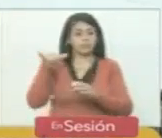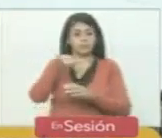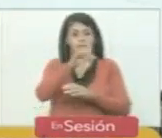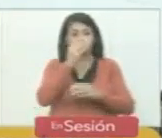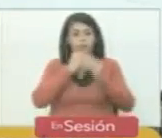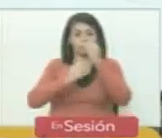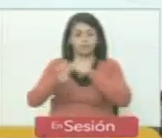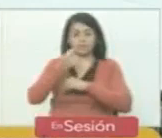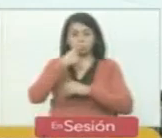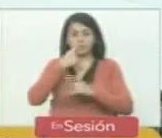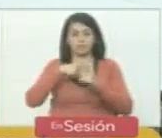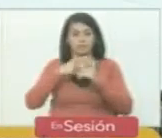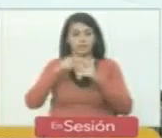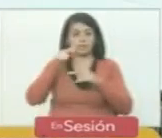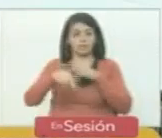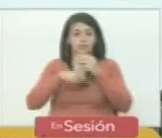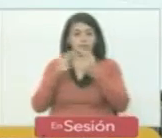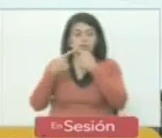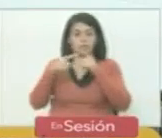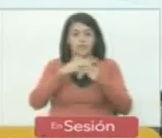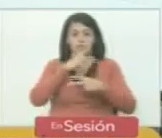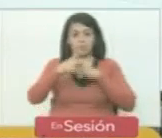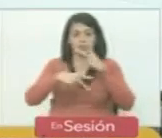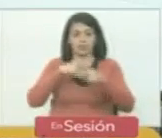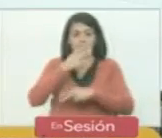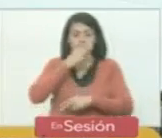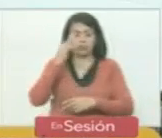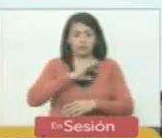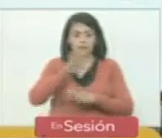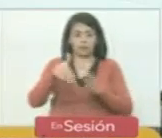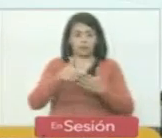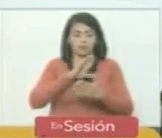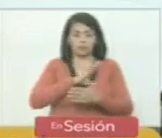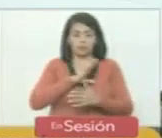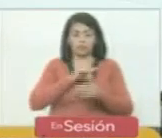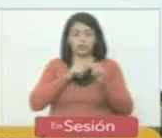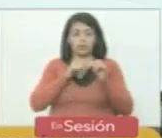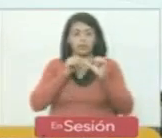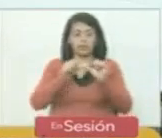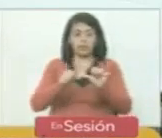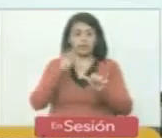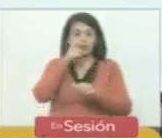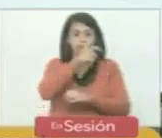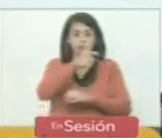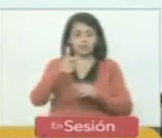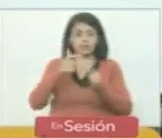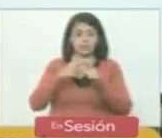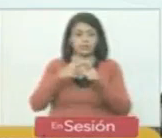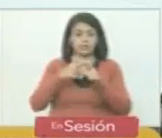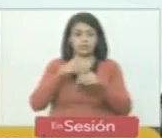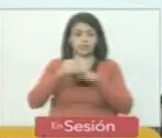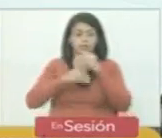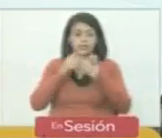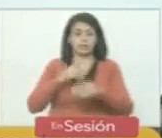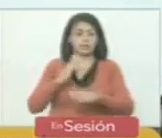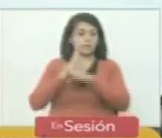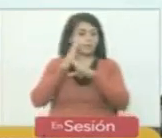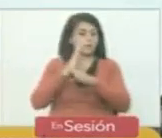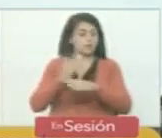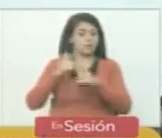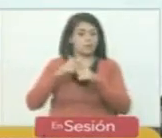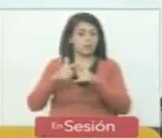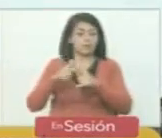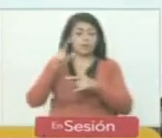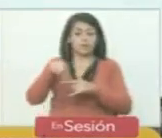alimentos, medicamentos y demás productos para garantizar el bienestar del pueblo venezolano y contrarrestar el